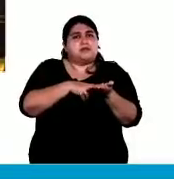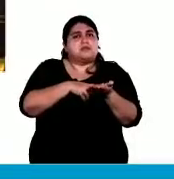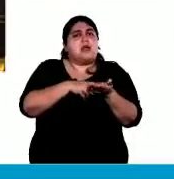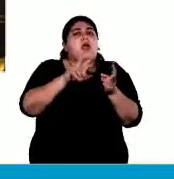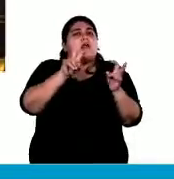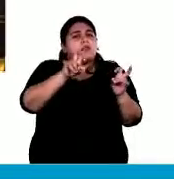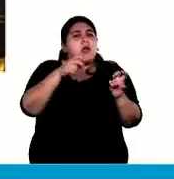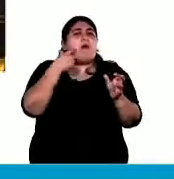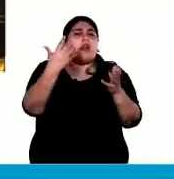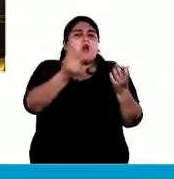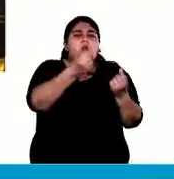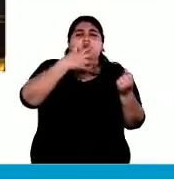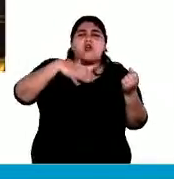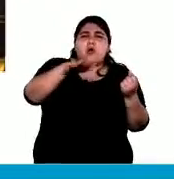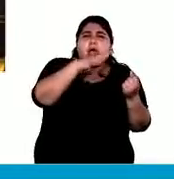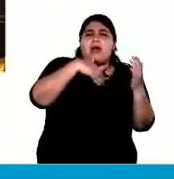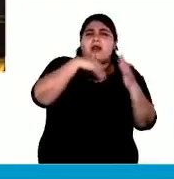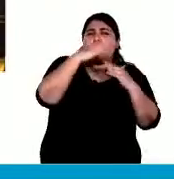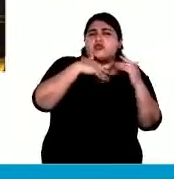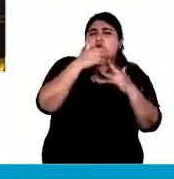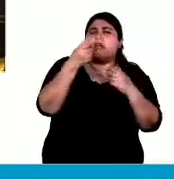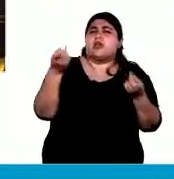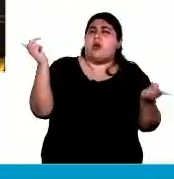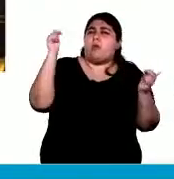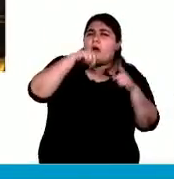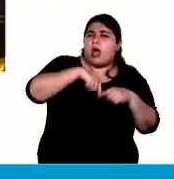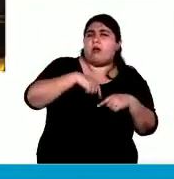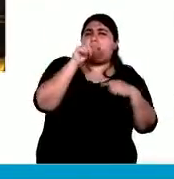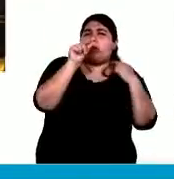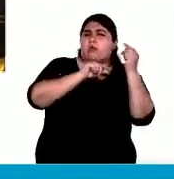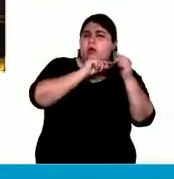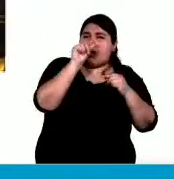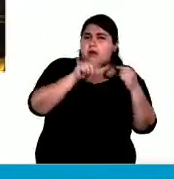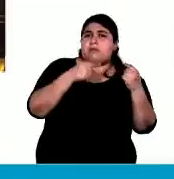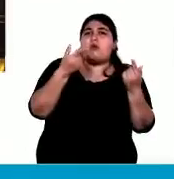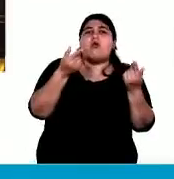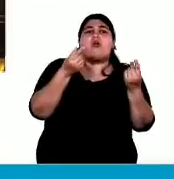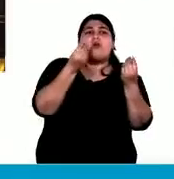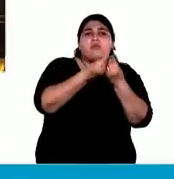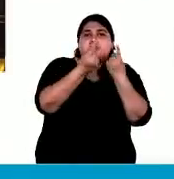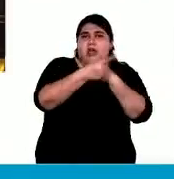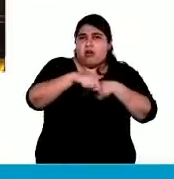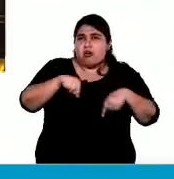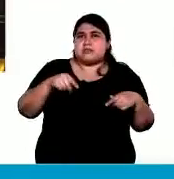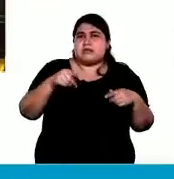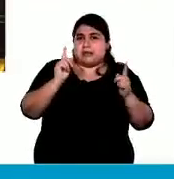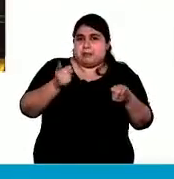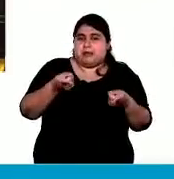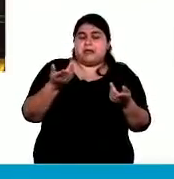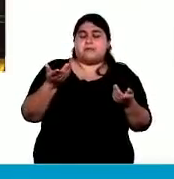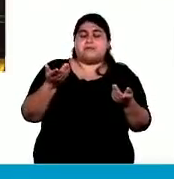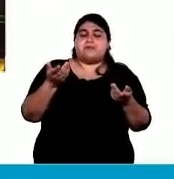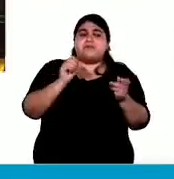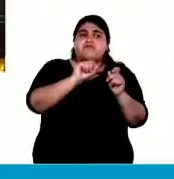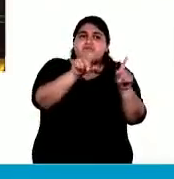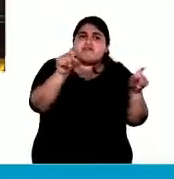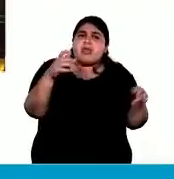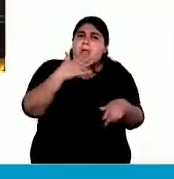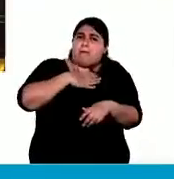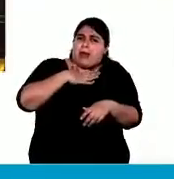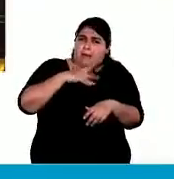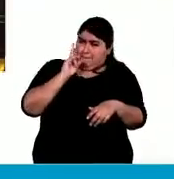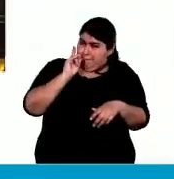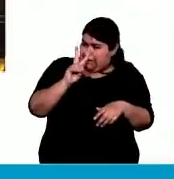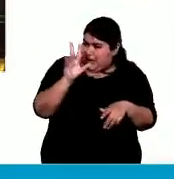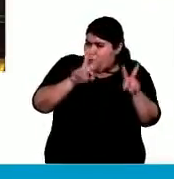recuperar el lugar a reconstruir lo poco que tienen con lo poco que tienen porque para miles no hay otra alternativa